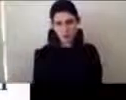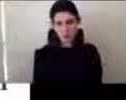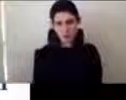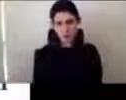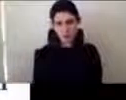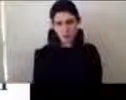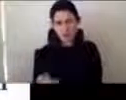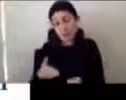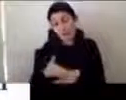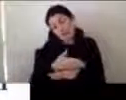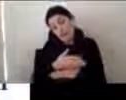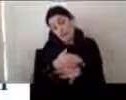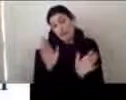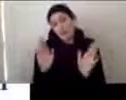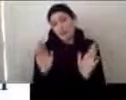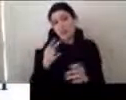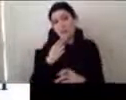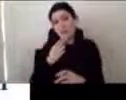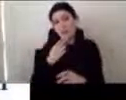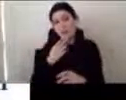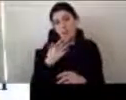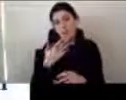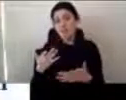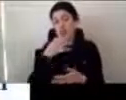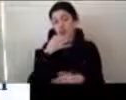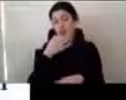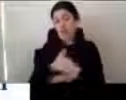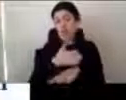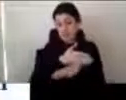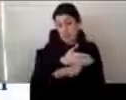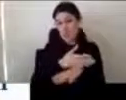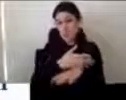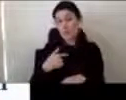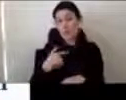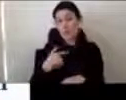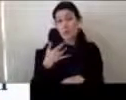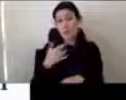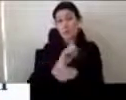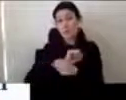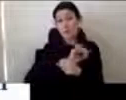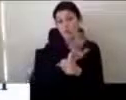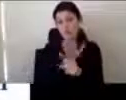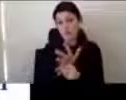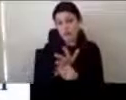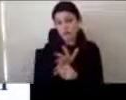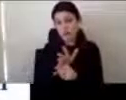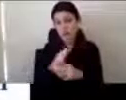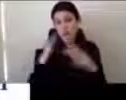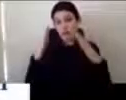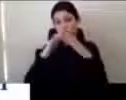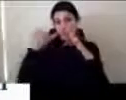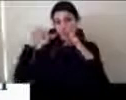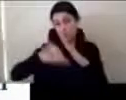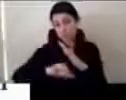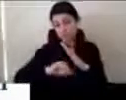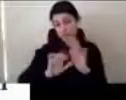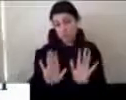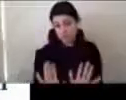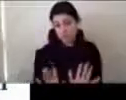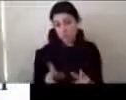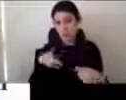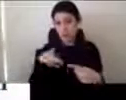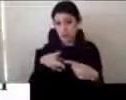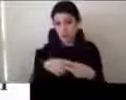Estábamos, digo yo, porque esta pandemia nos ha mantenido en statu quo, a